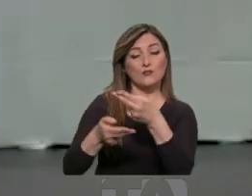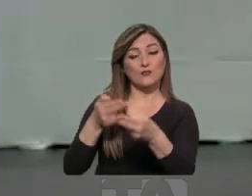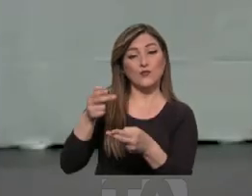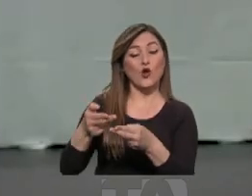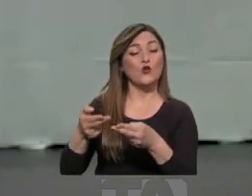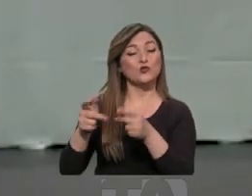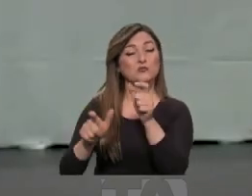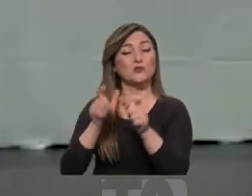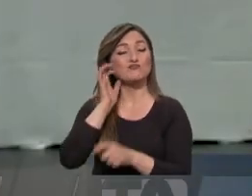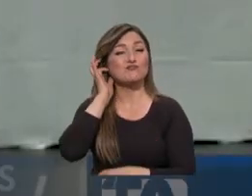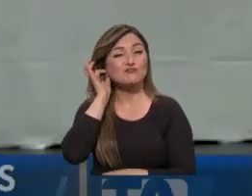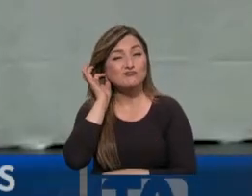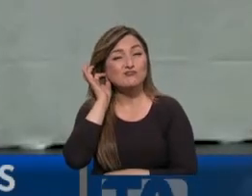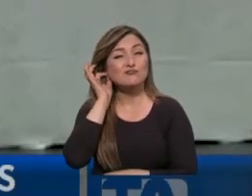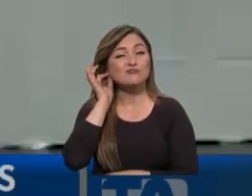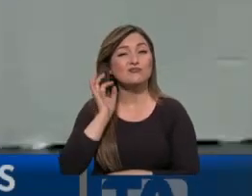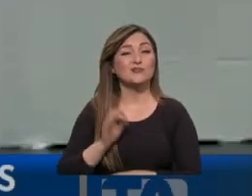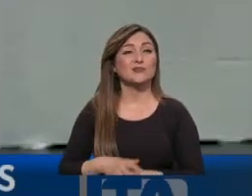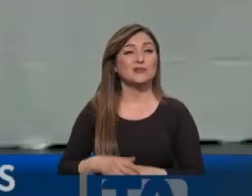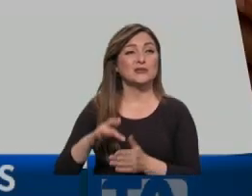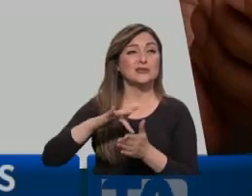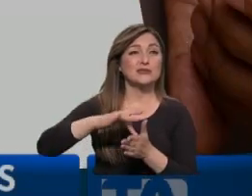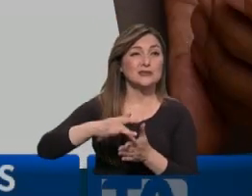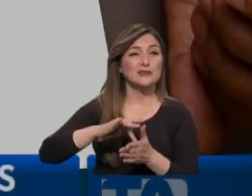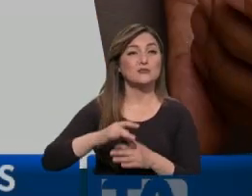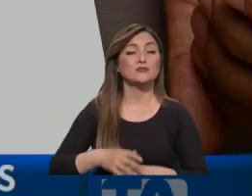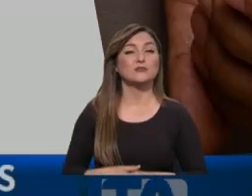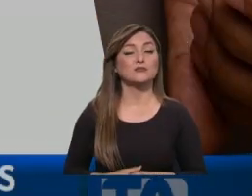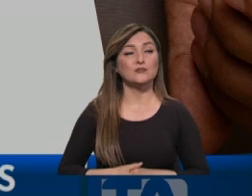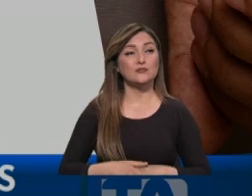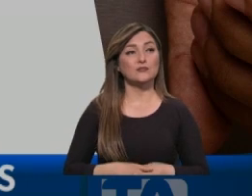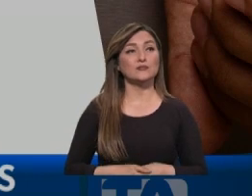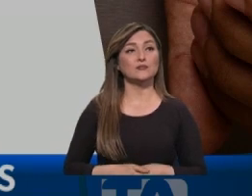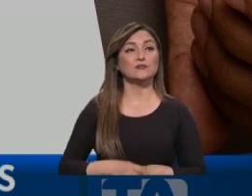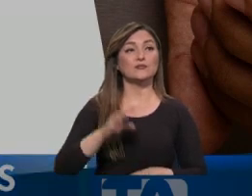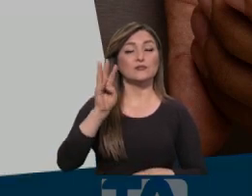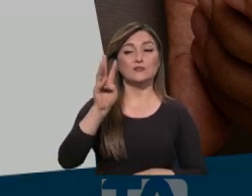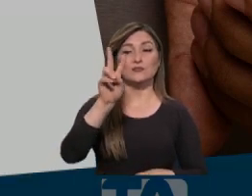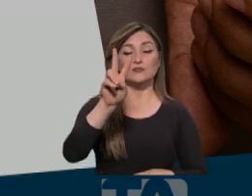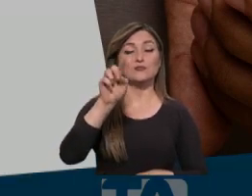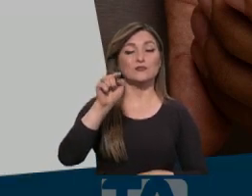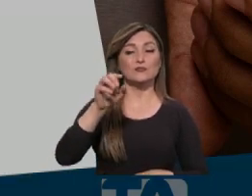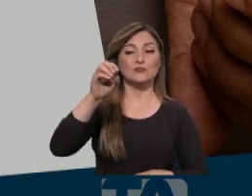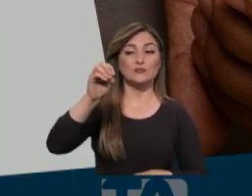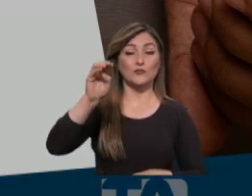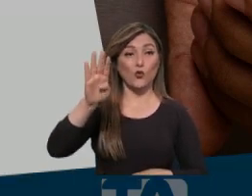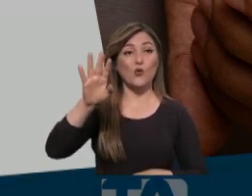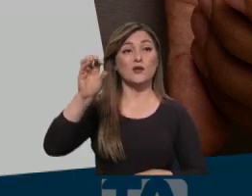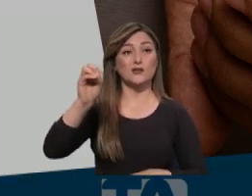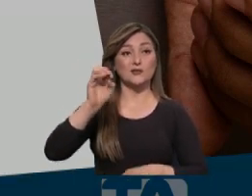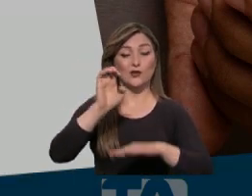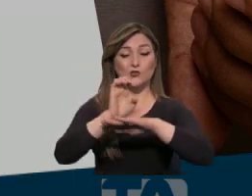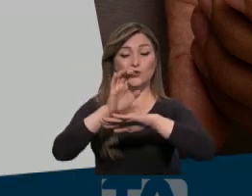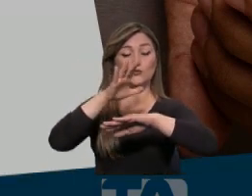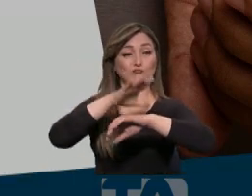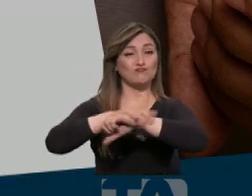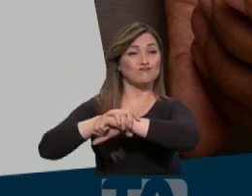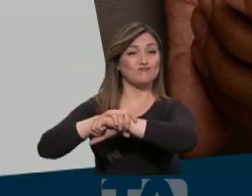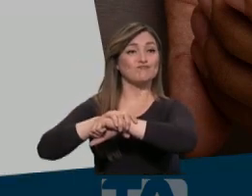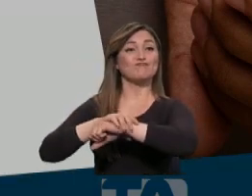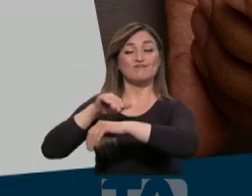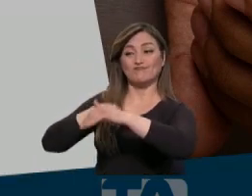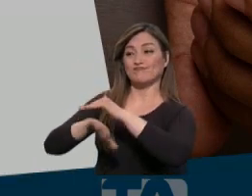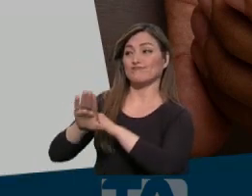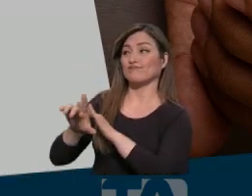mujeres en condiciones de extrema vulnerabilidad. Además, hay 62,040 ecuatorianos detenidos por ingreso irregular